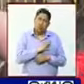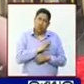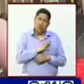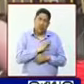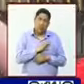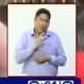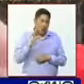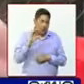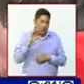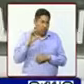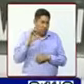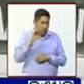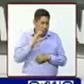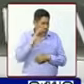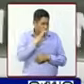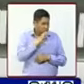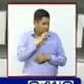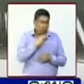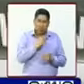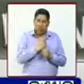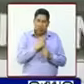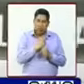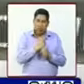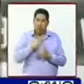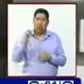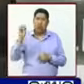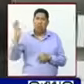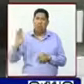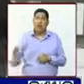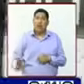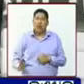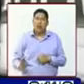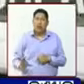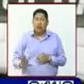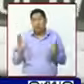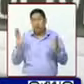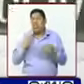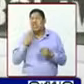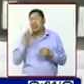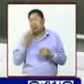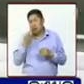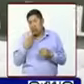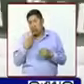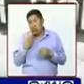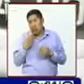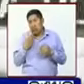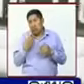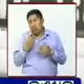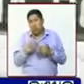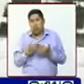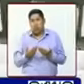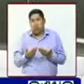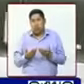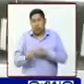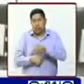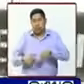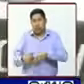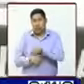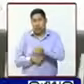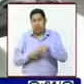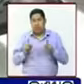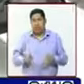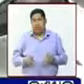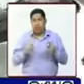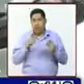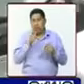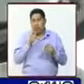trabajo al país de Brasil, a Sao Paulo. No estamos en proceso de investigación para determinar con qué otras personas estarían involucradas